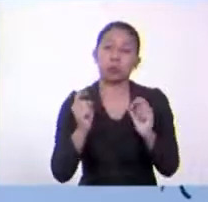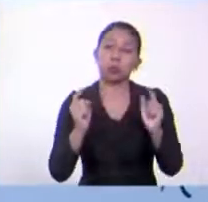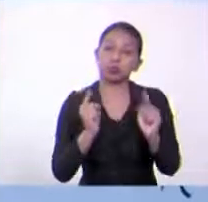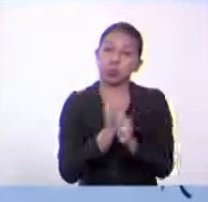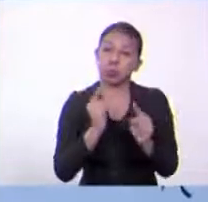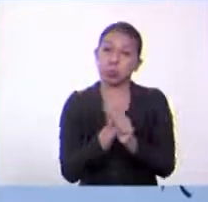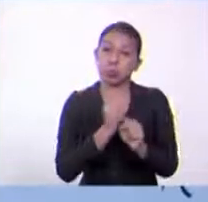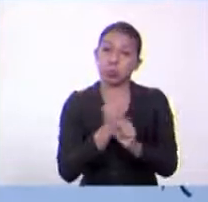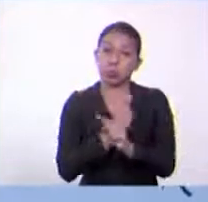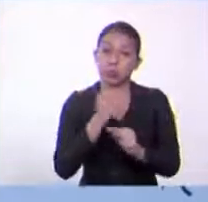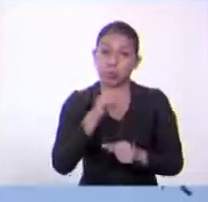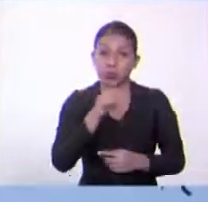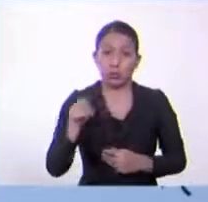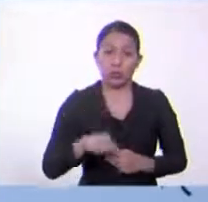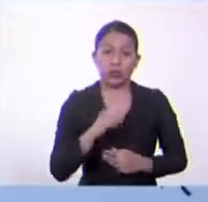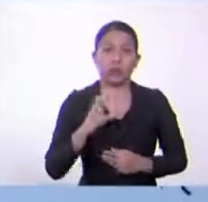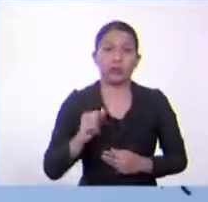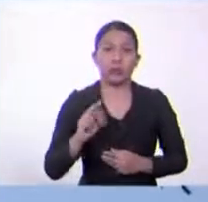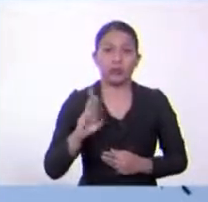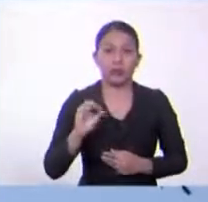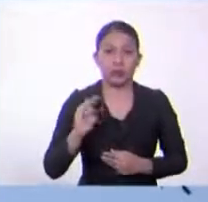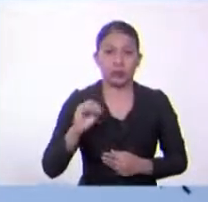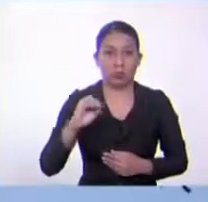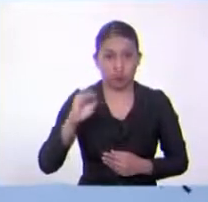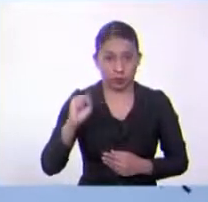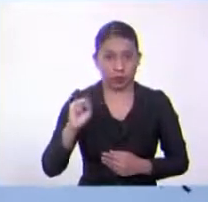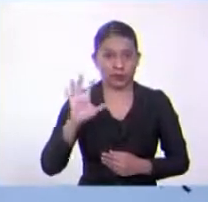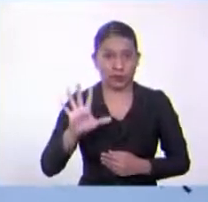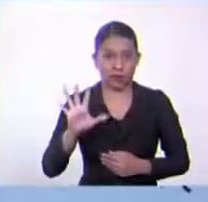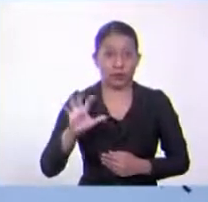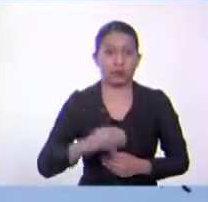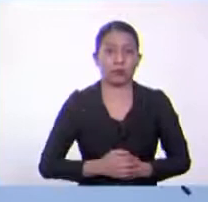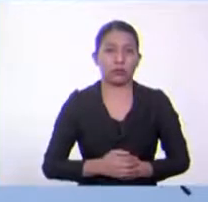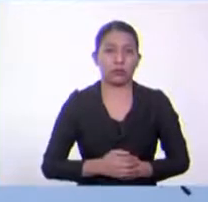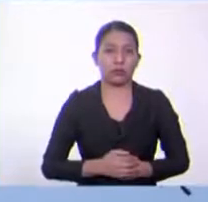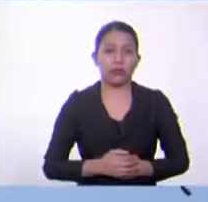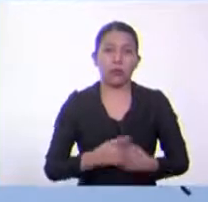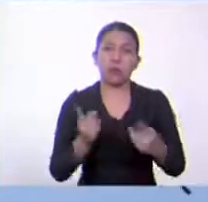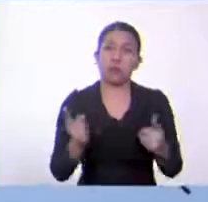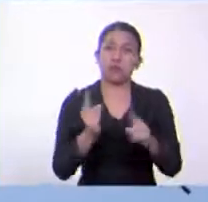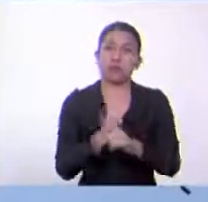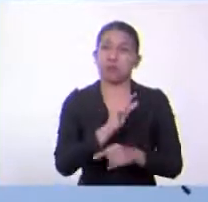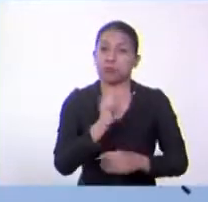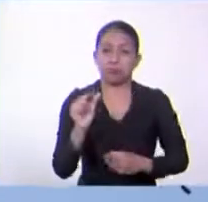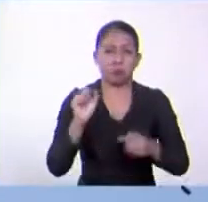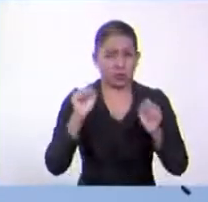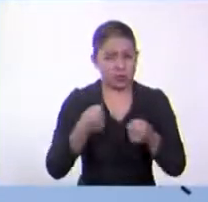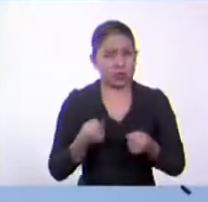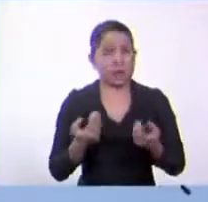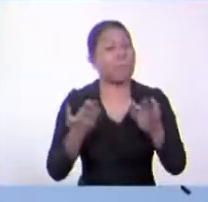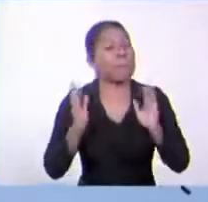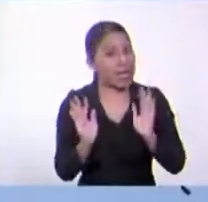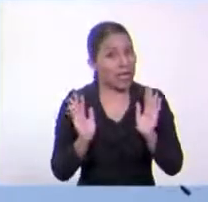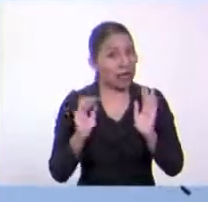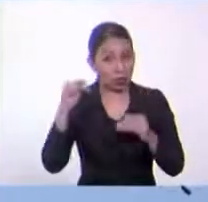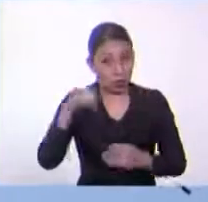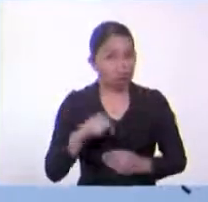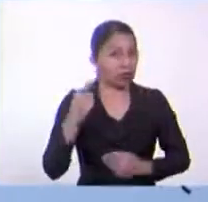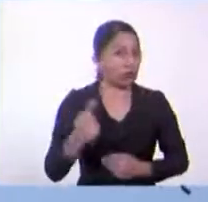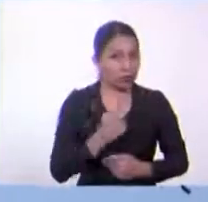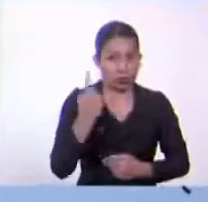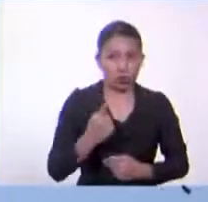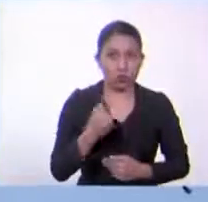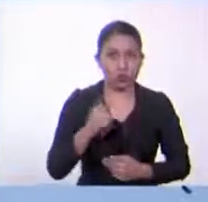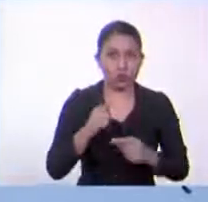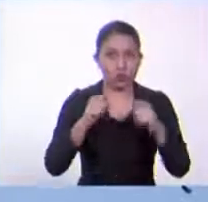otros 5 carbonos y formarme ya un compuesto con un nombre específico, pero prácticamente es